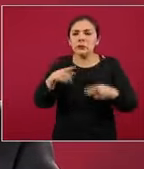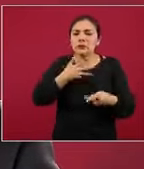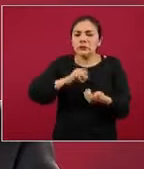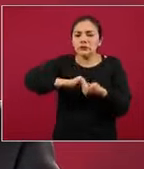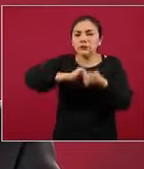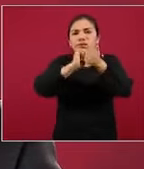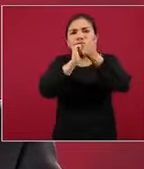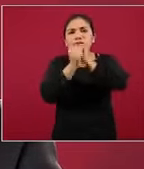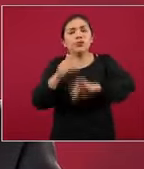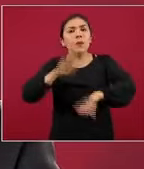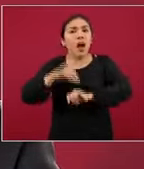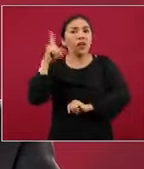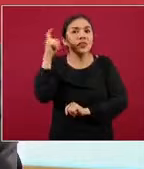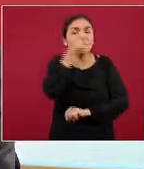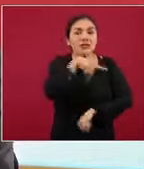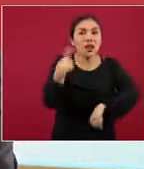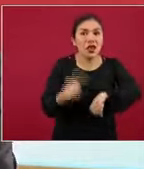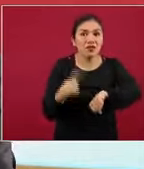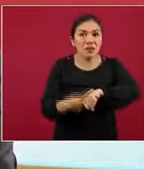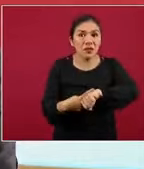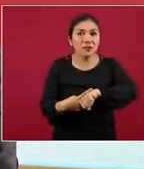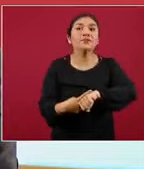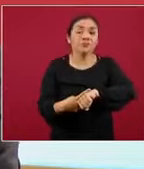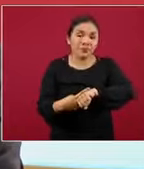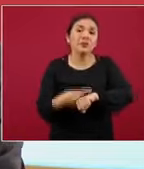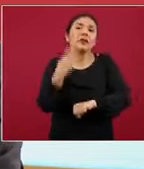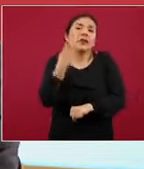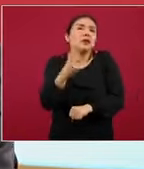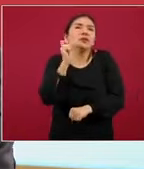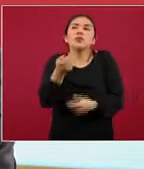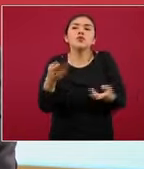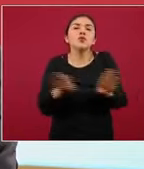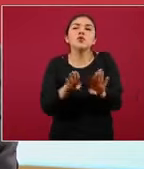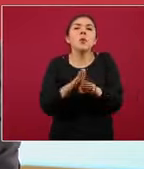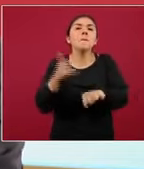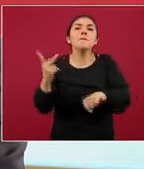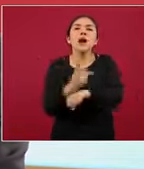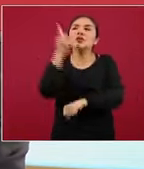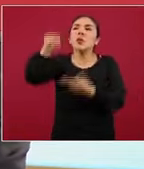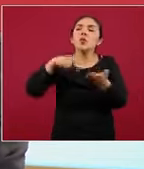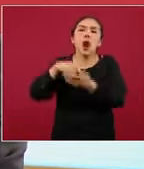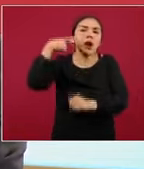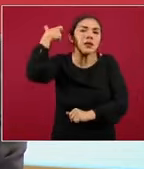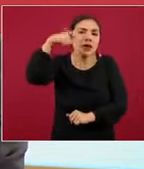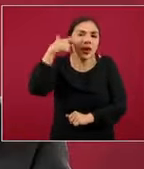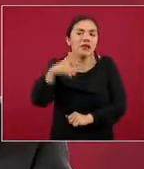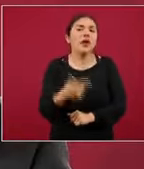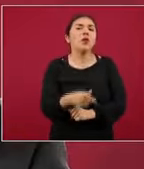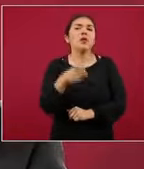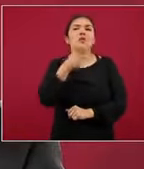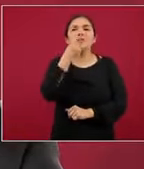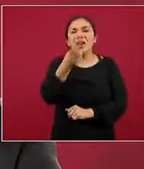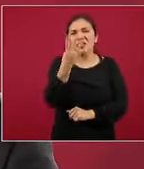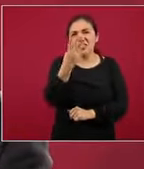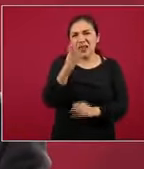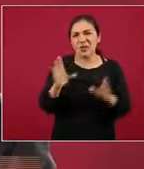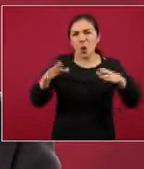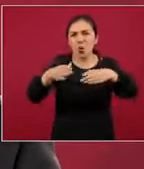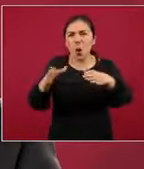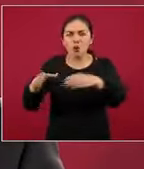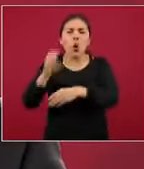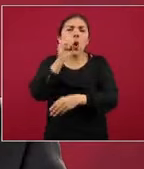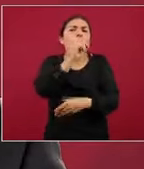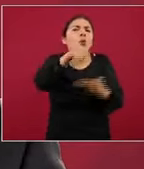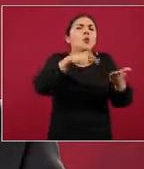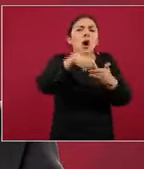desarrollando las complicaciones. Esto es equivalente a lo que puede pasar en Querétaro, en las 3 comunidades que usted menciona, o en